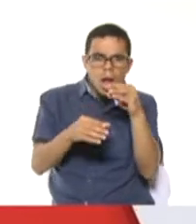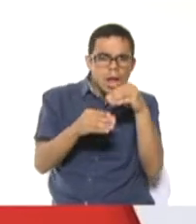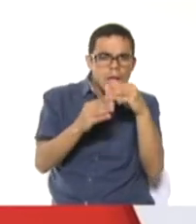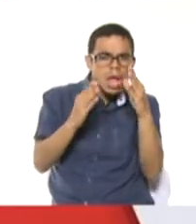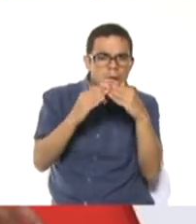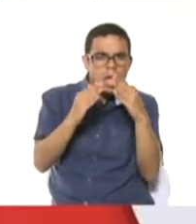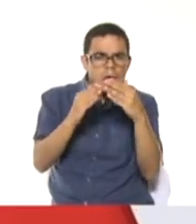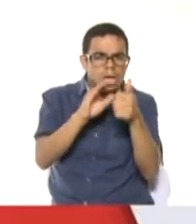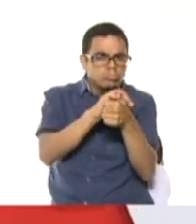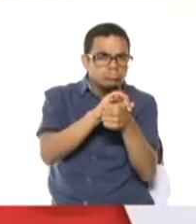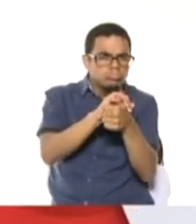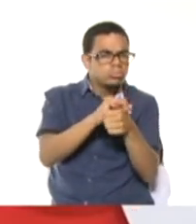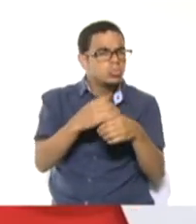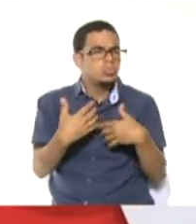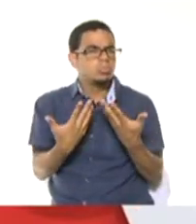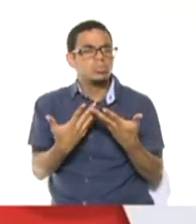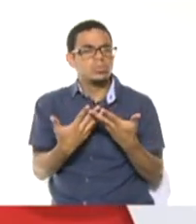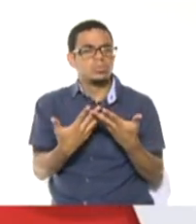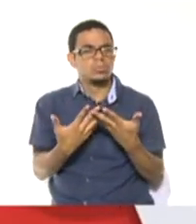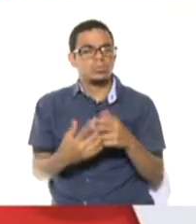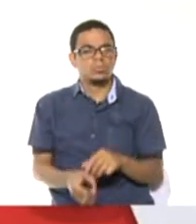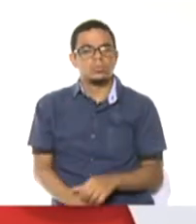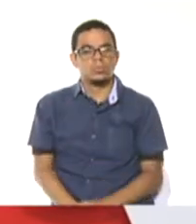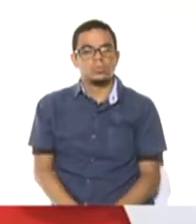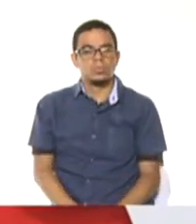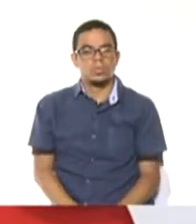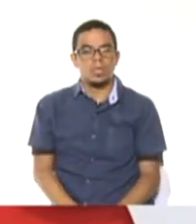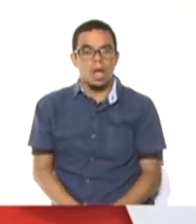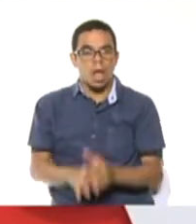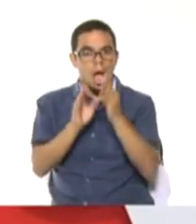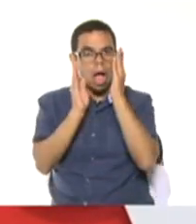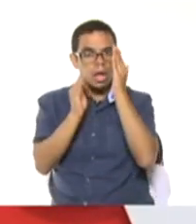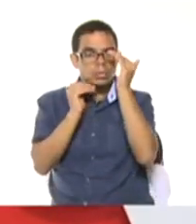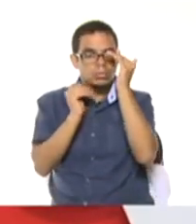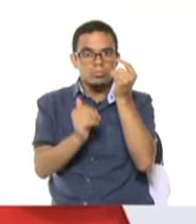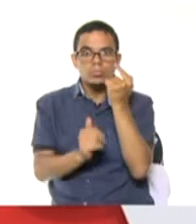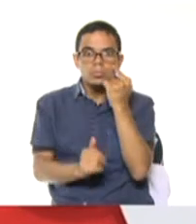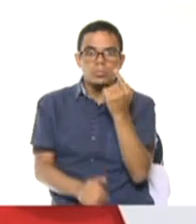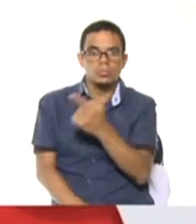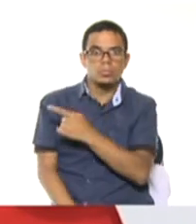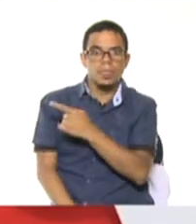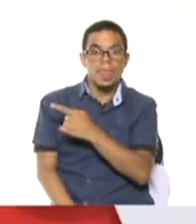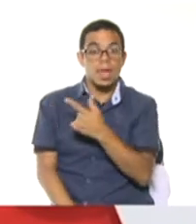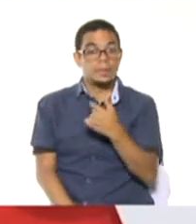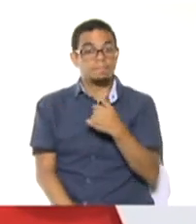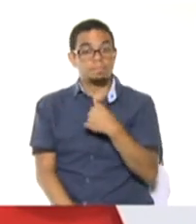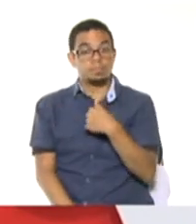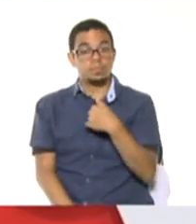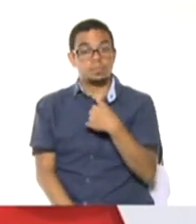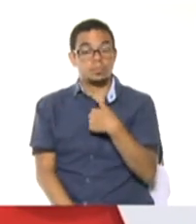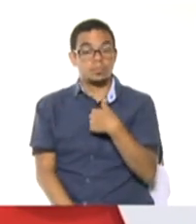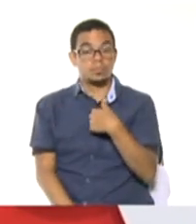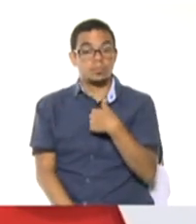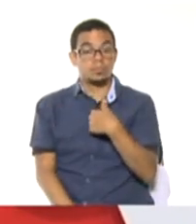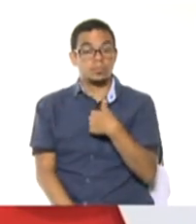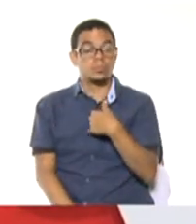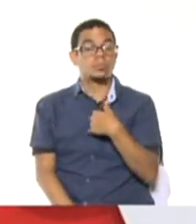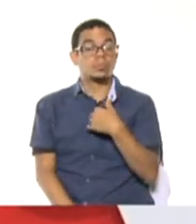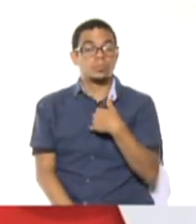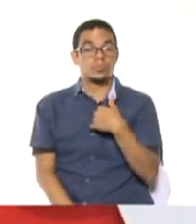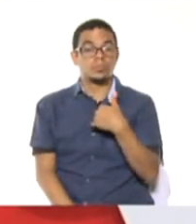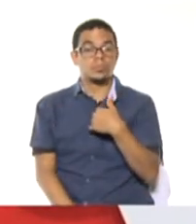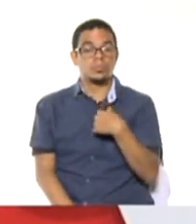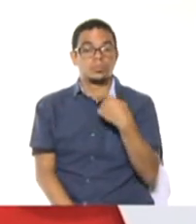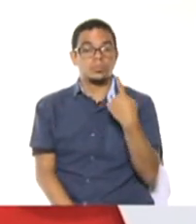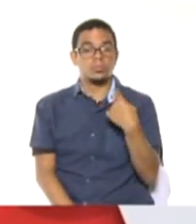¿Quién? Ok, entonces, todos muy atentos. Yo tengo un morrocoy